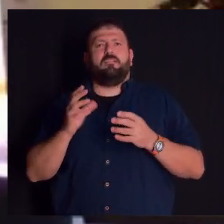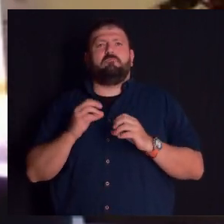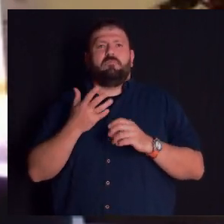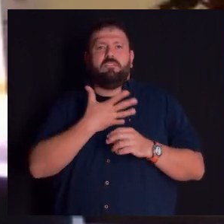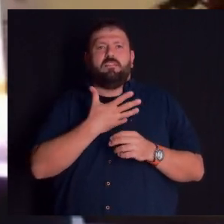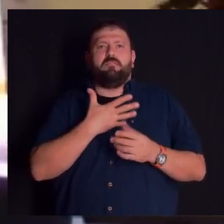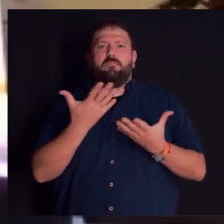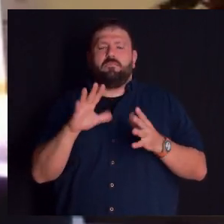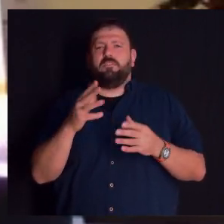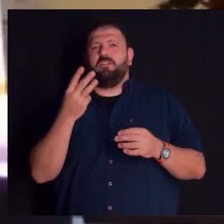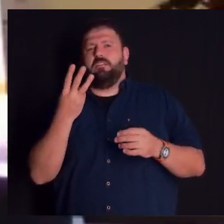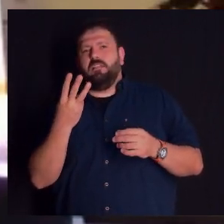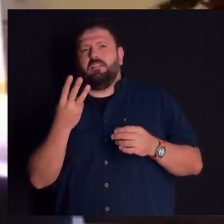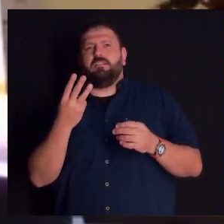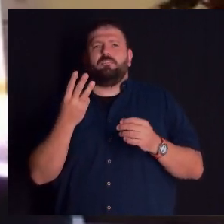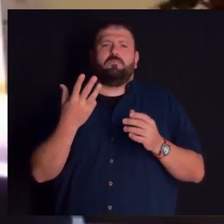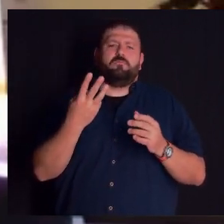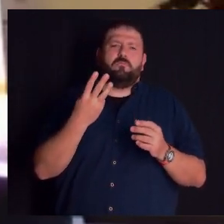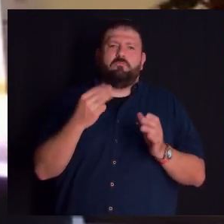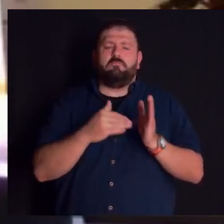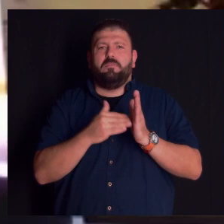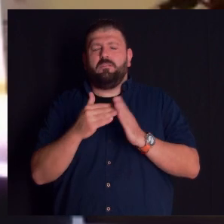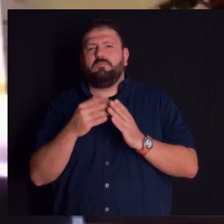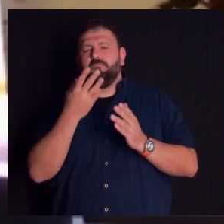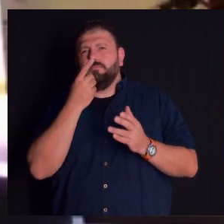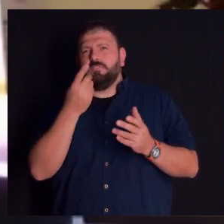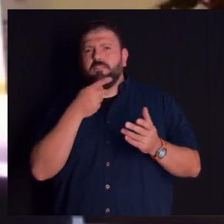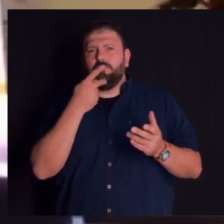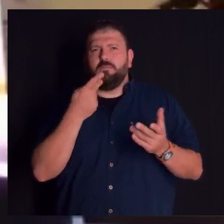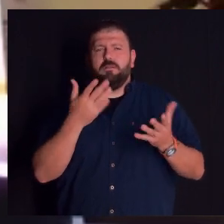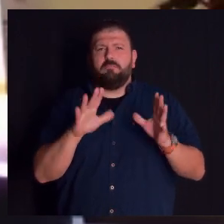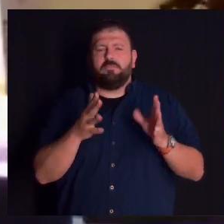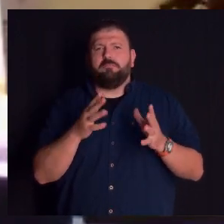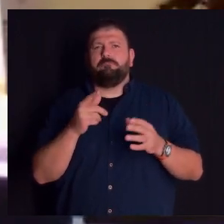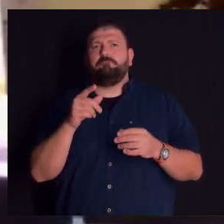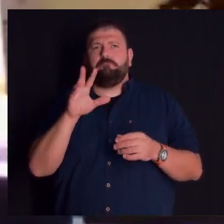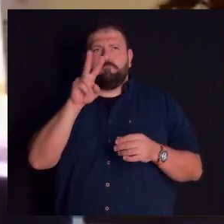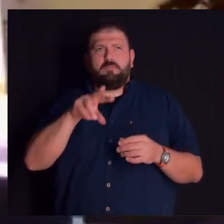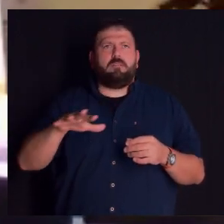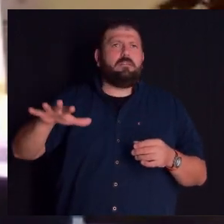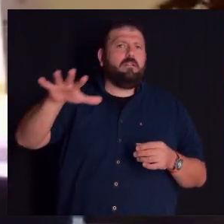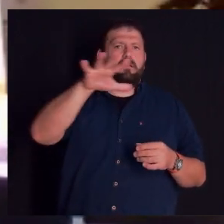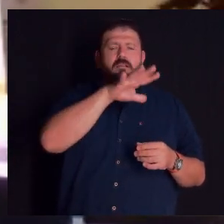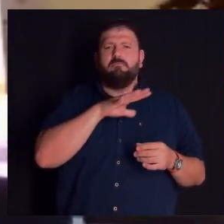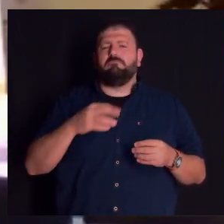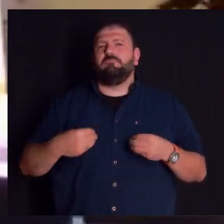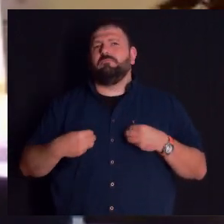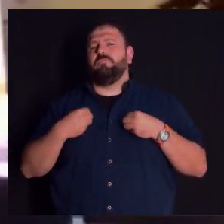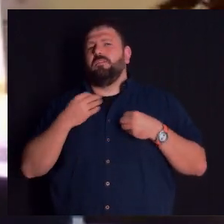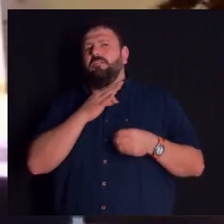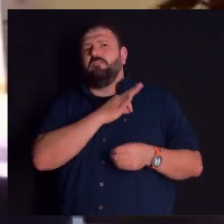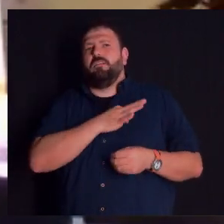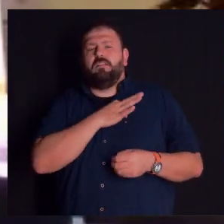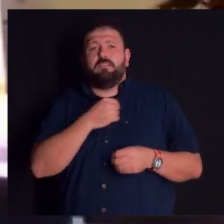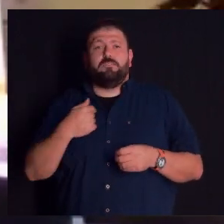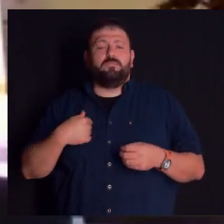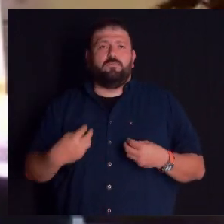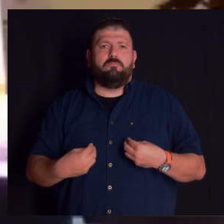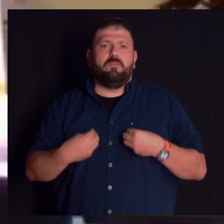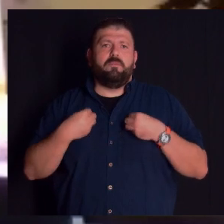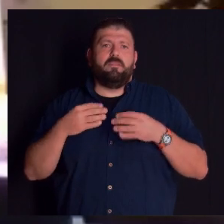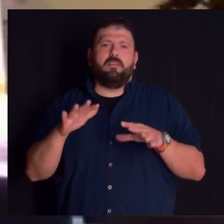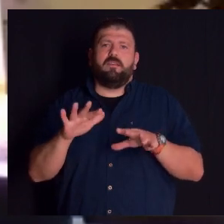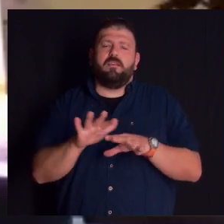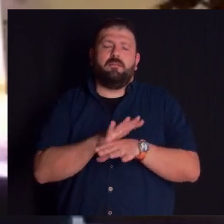como 3/4 de millón de quetzales. and I Es una casa colonial, nos invested ha cambiado la vida about a million totalmente. of quetzales in